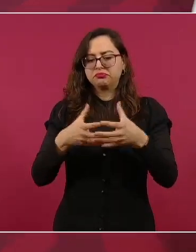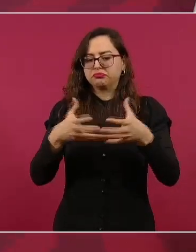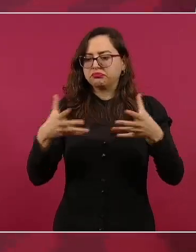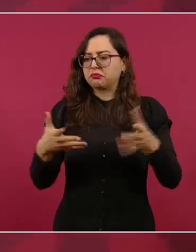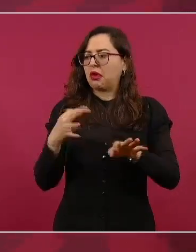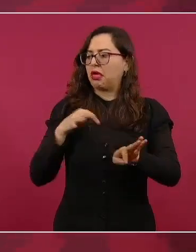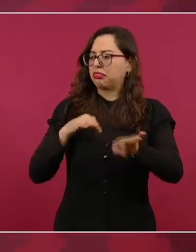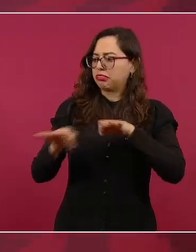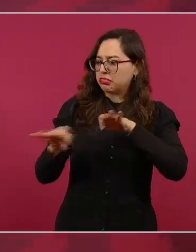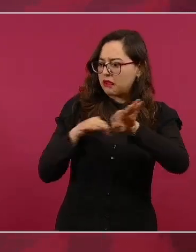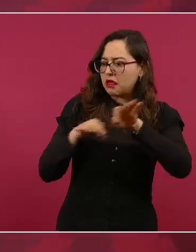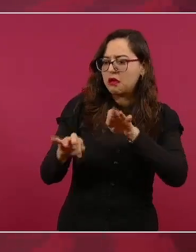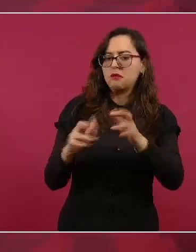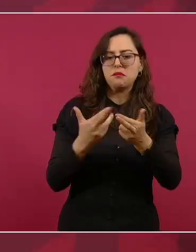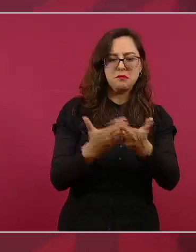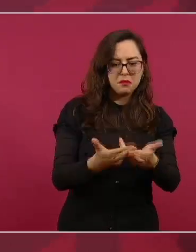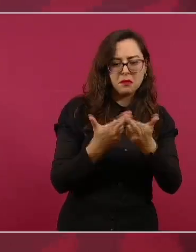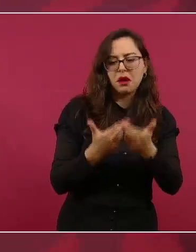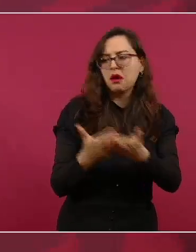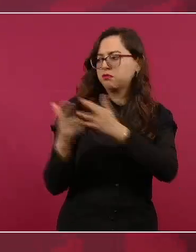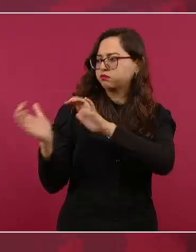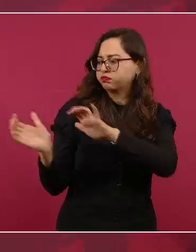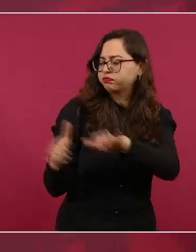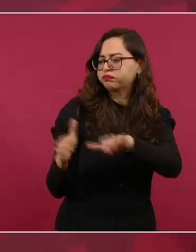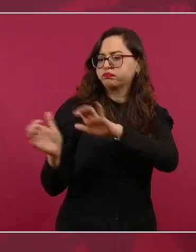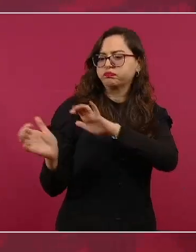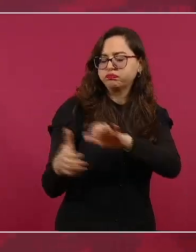empleos, bienestar.